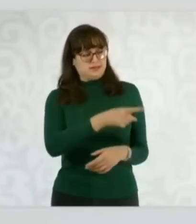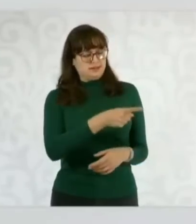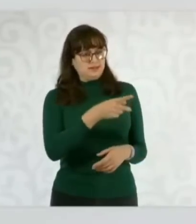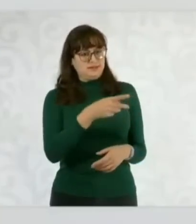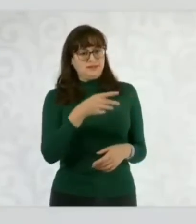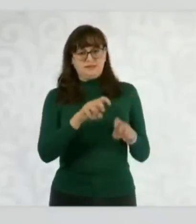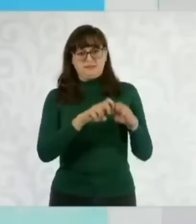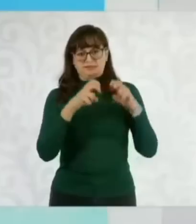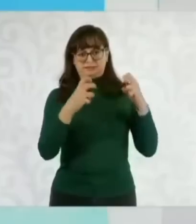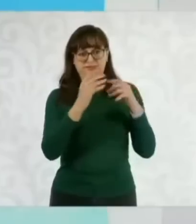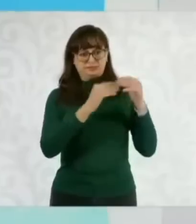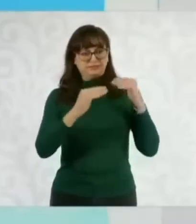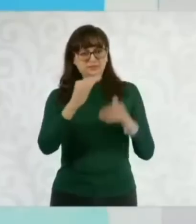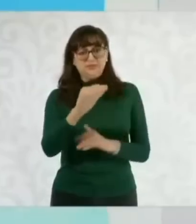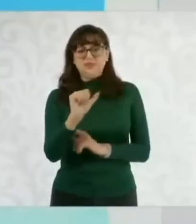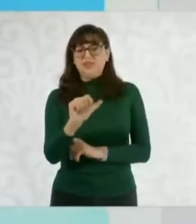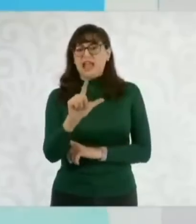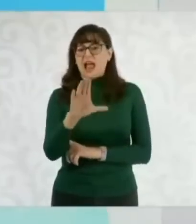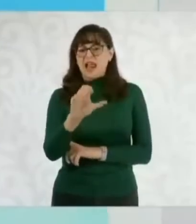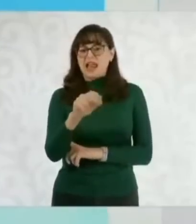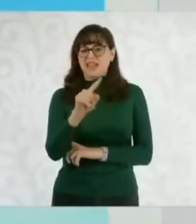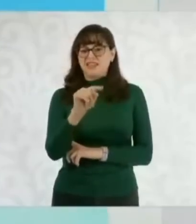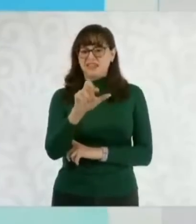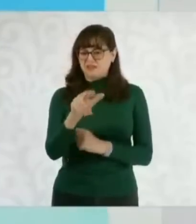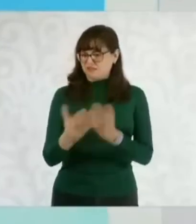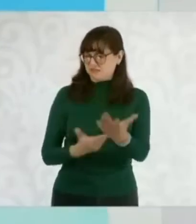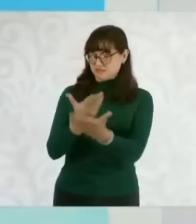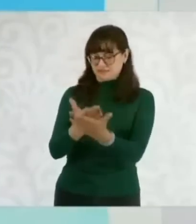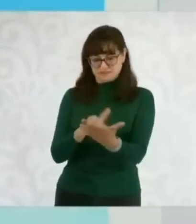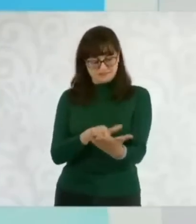Alcántara es de verdad,